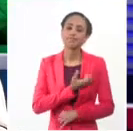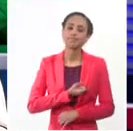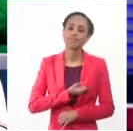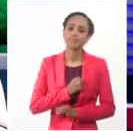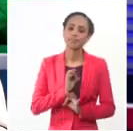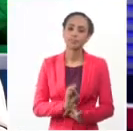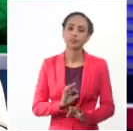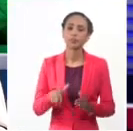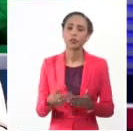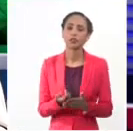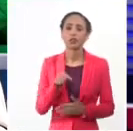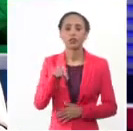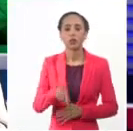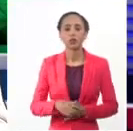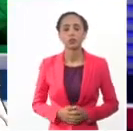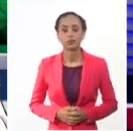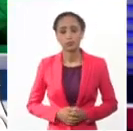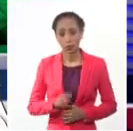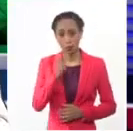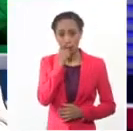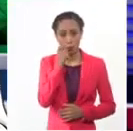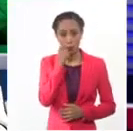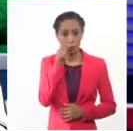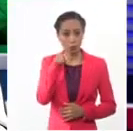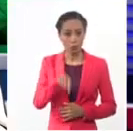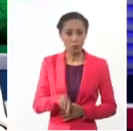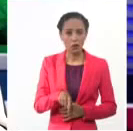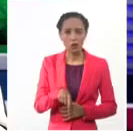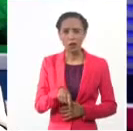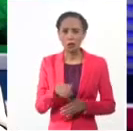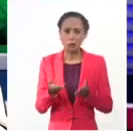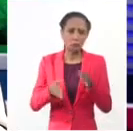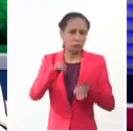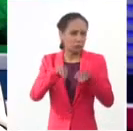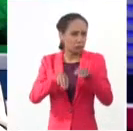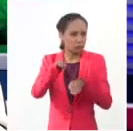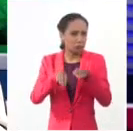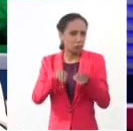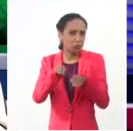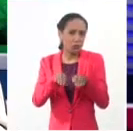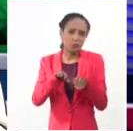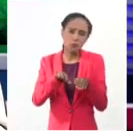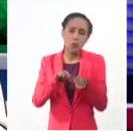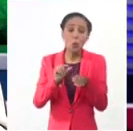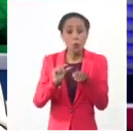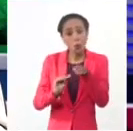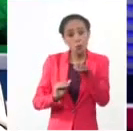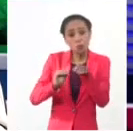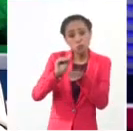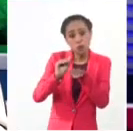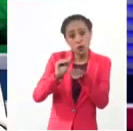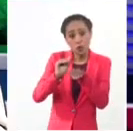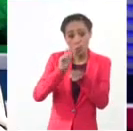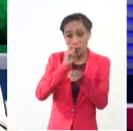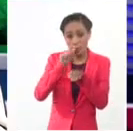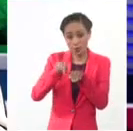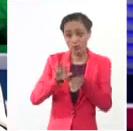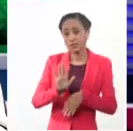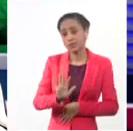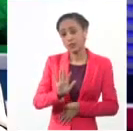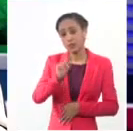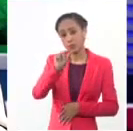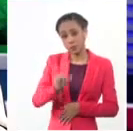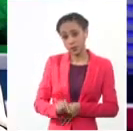hoy. El sexo masculino sin grandes diferencias, pero con un discreto predominio, 5 de los